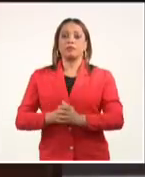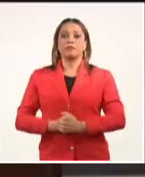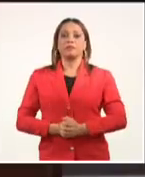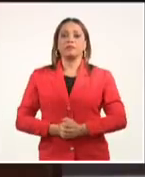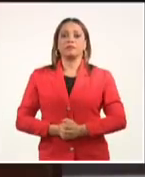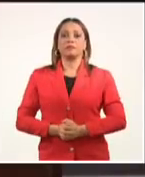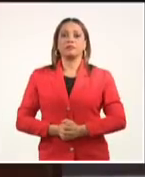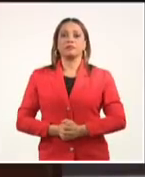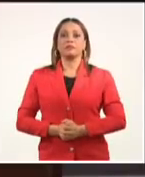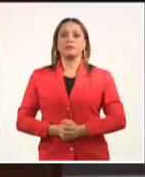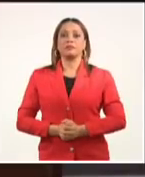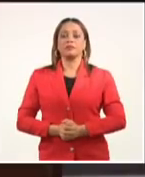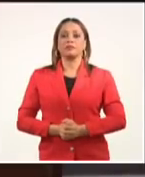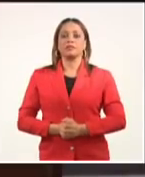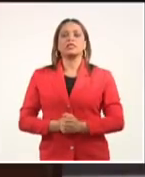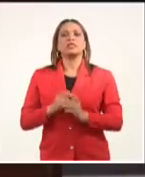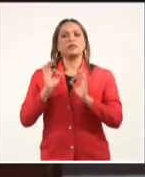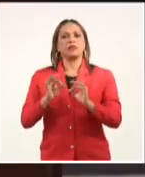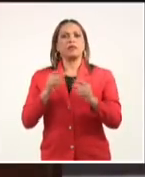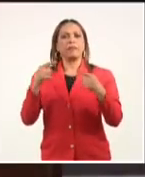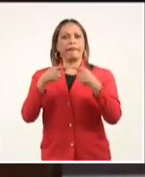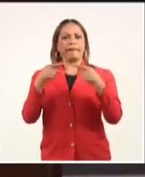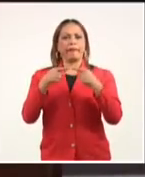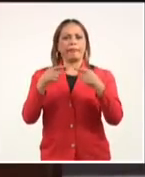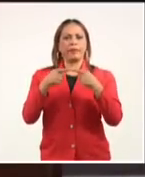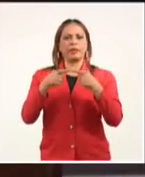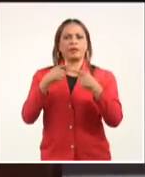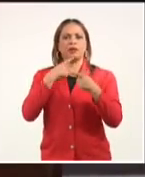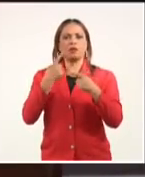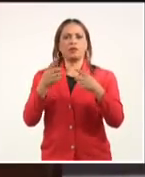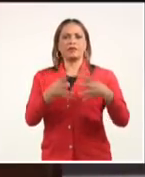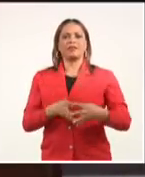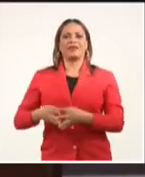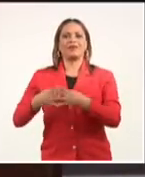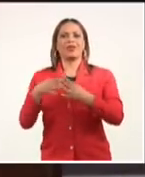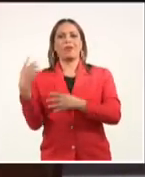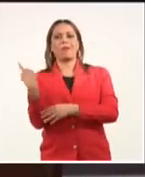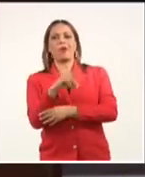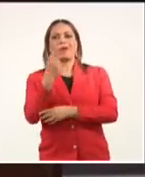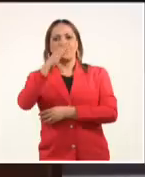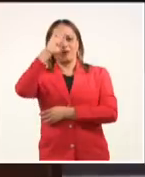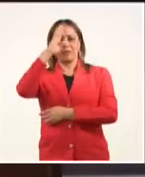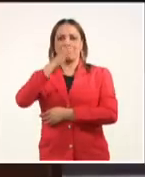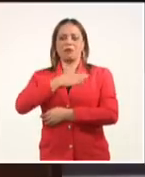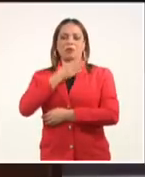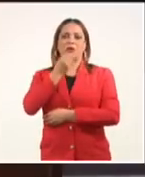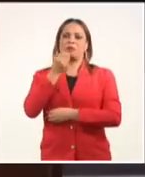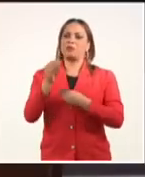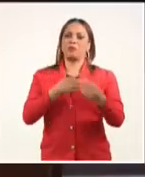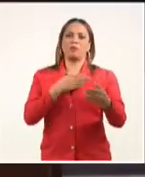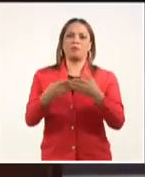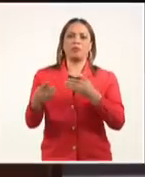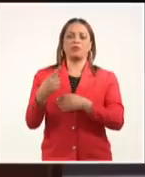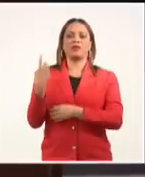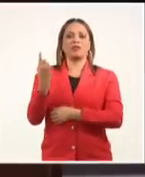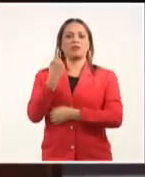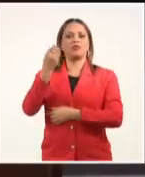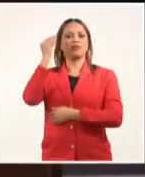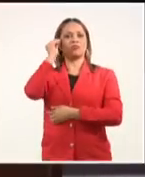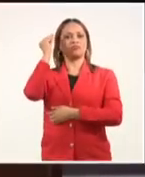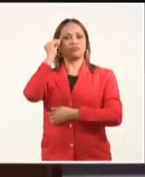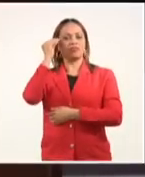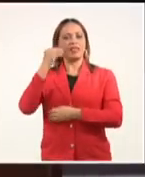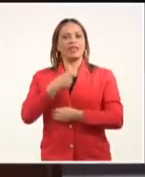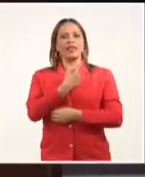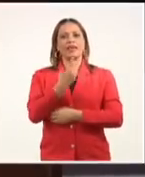de los enemigos o grandes los peligros, a aprender y sacar fuerza de